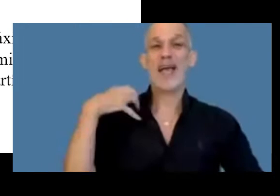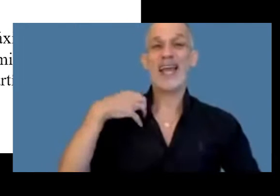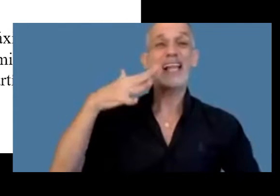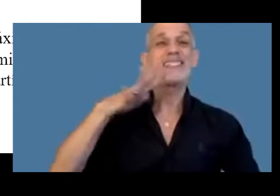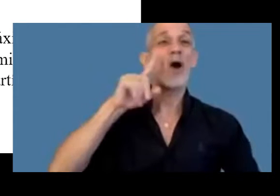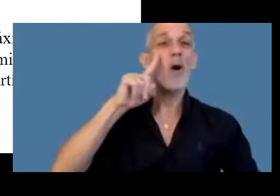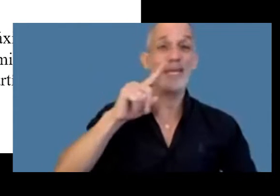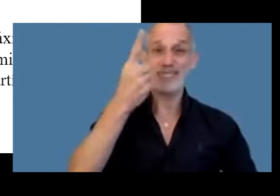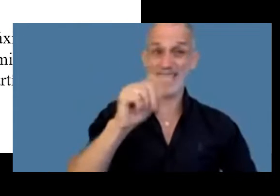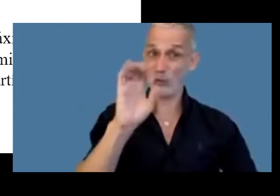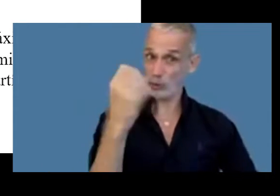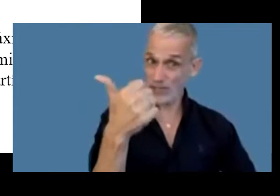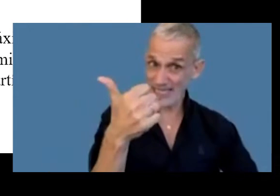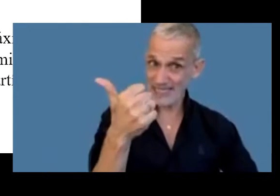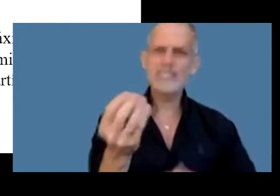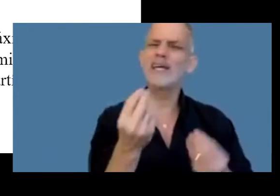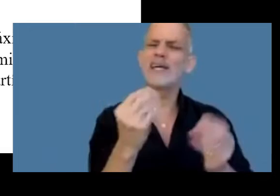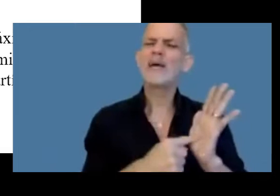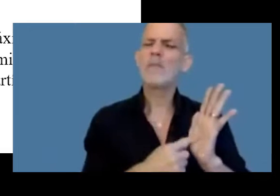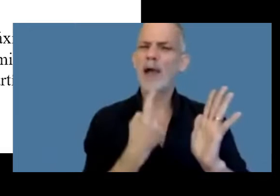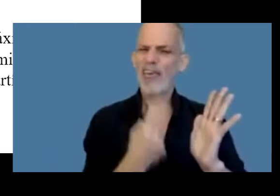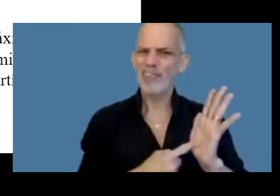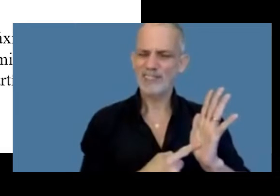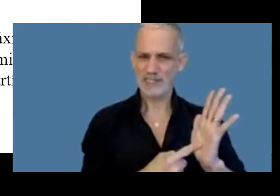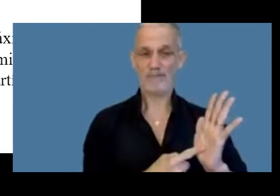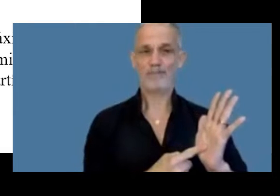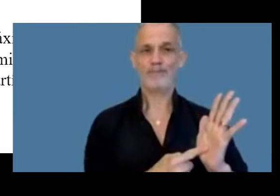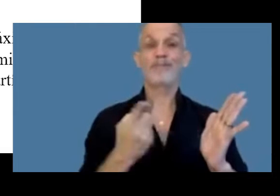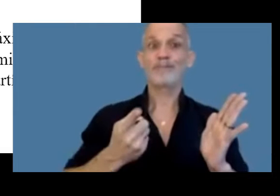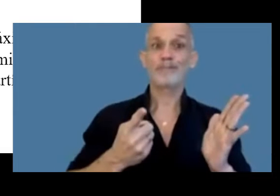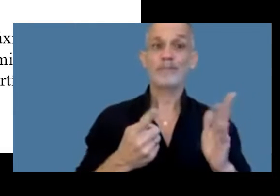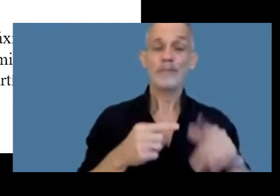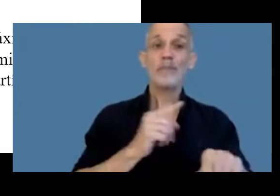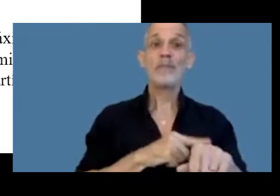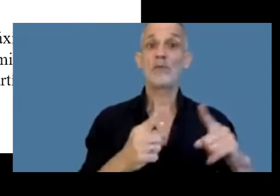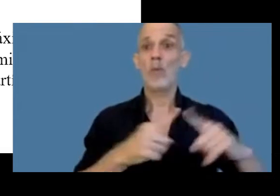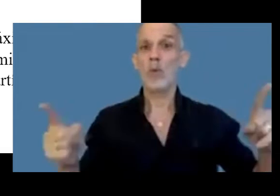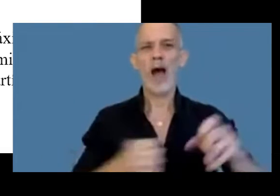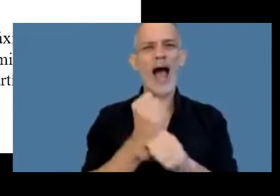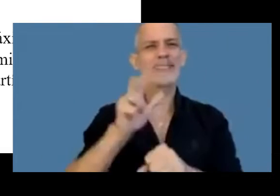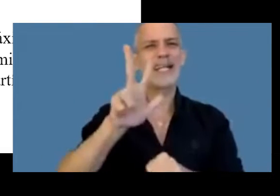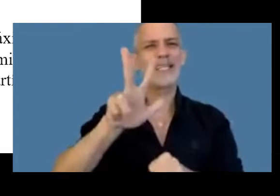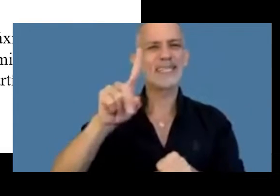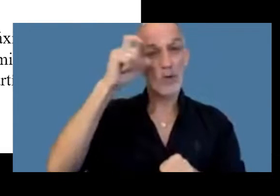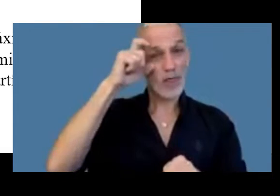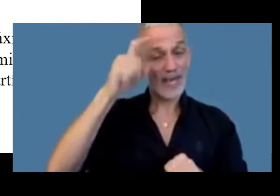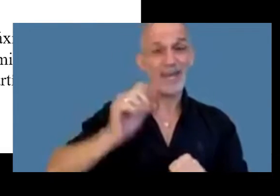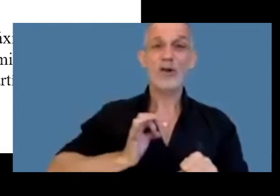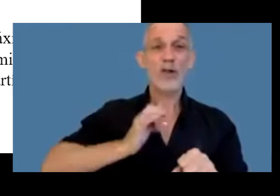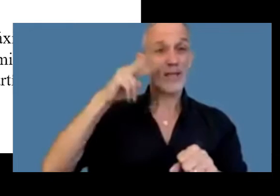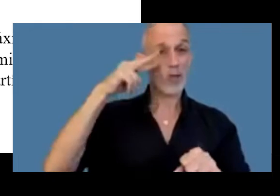5106? Que se extienda hasta el 31 de enero del